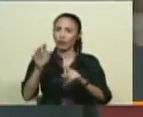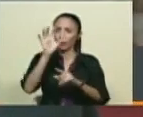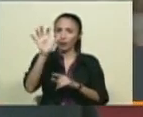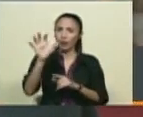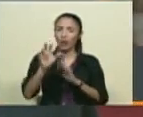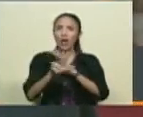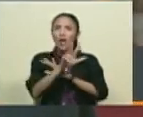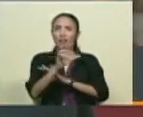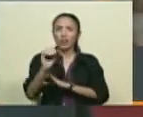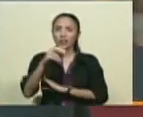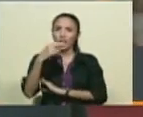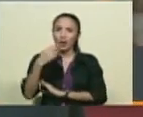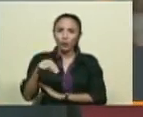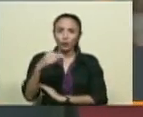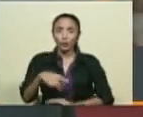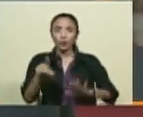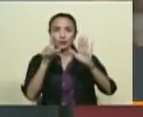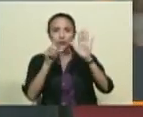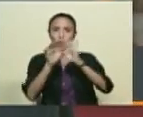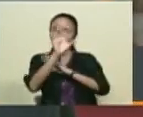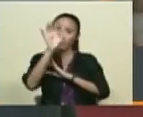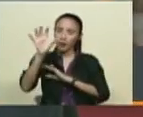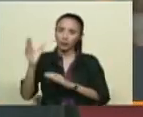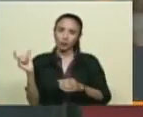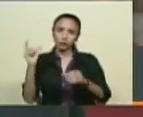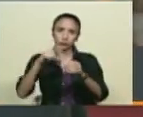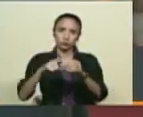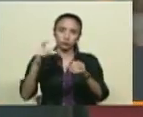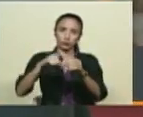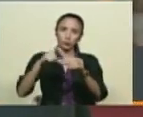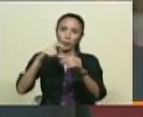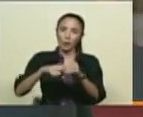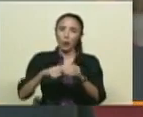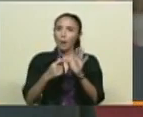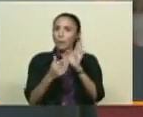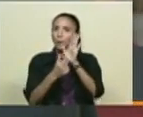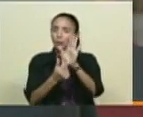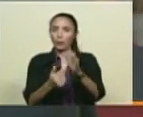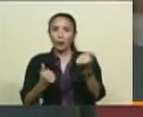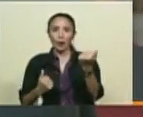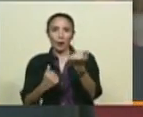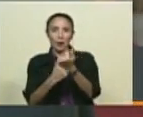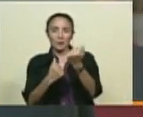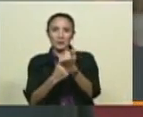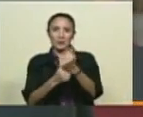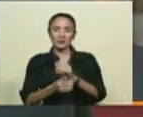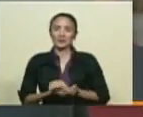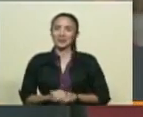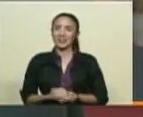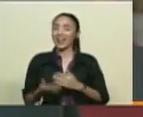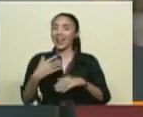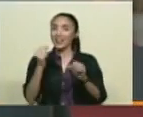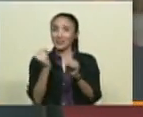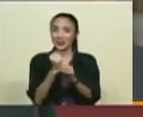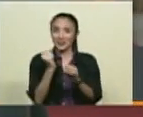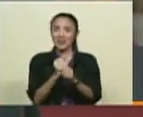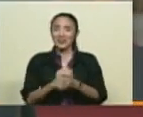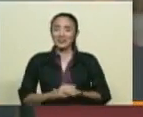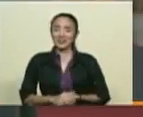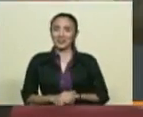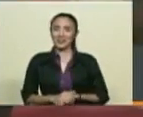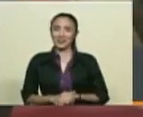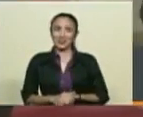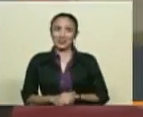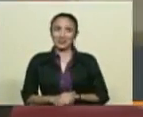países productores adicionales se nos acercaron a mostrar su solidaridad con nuestro trabajo. Therefore, we have broken